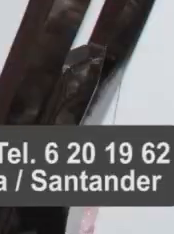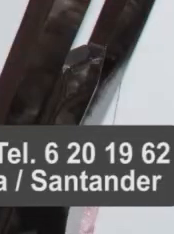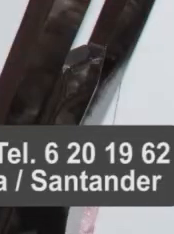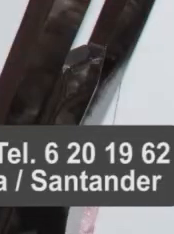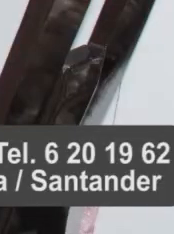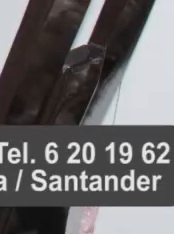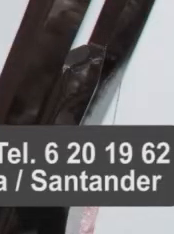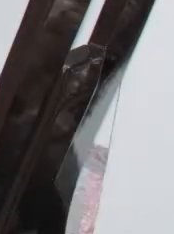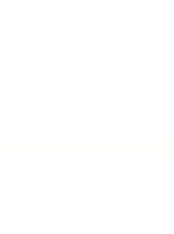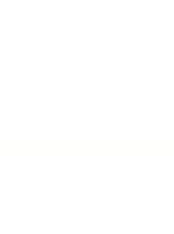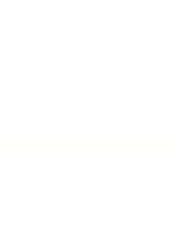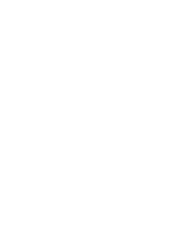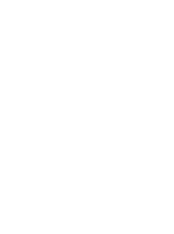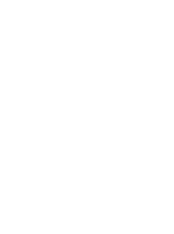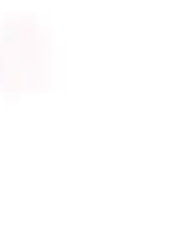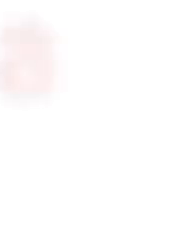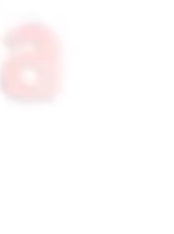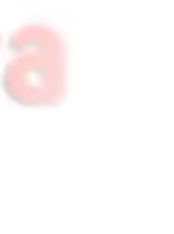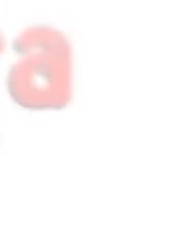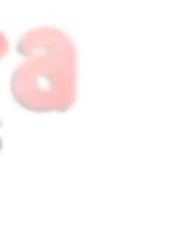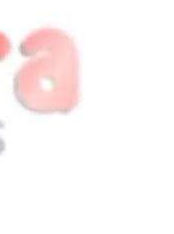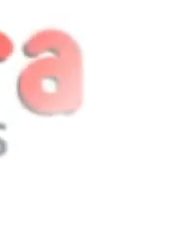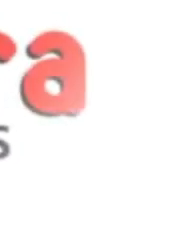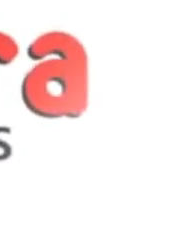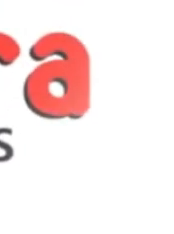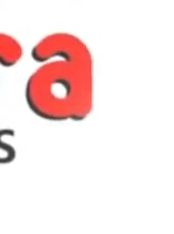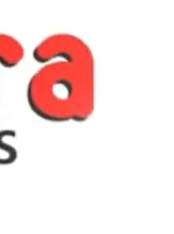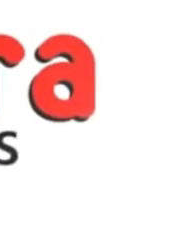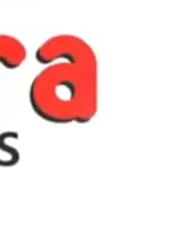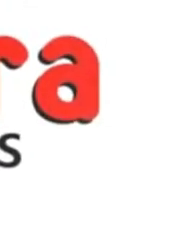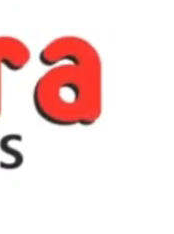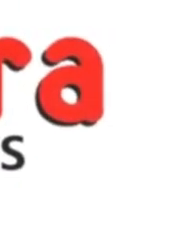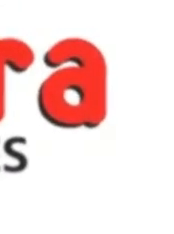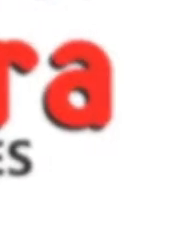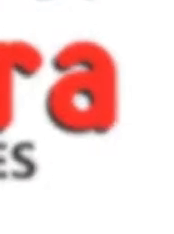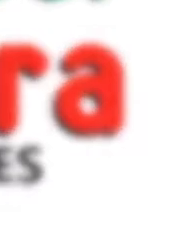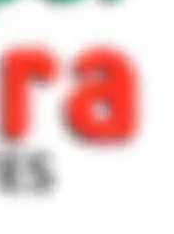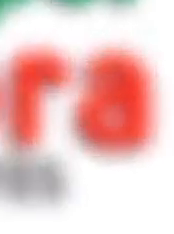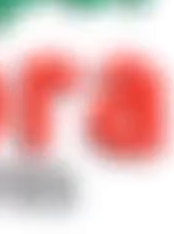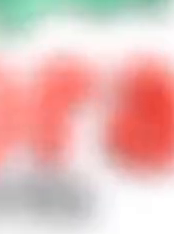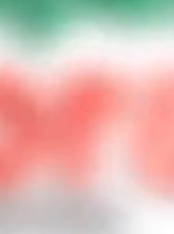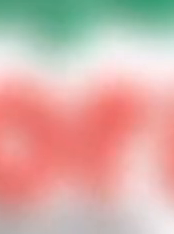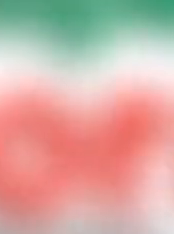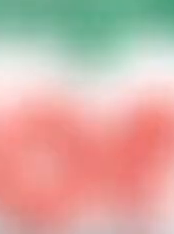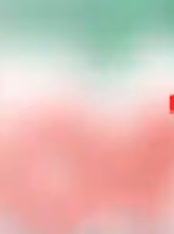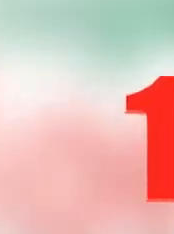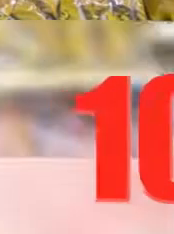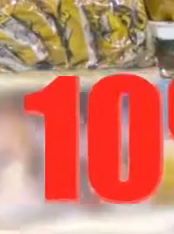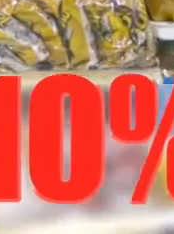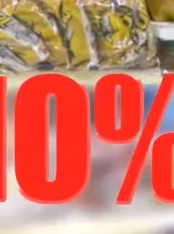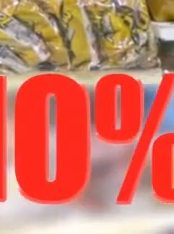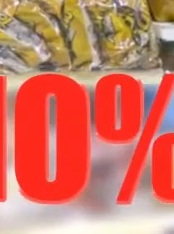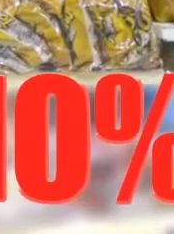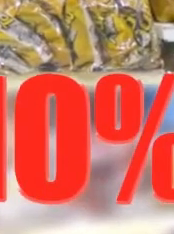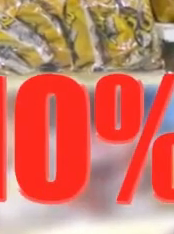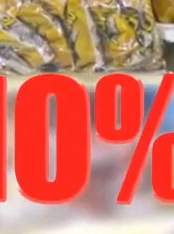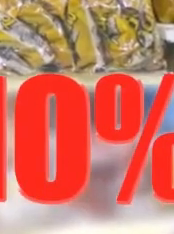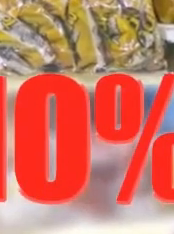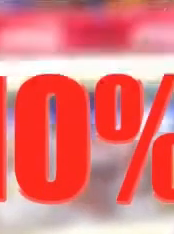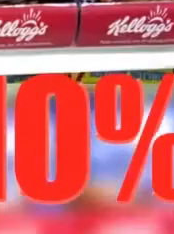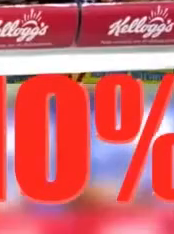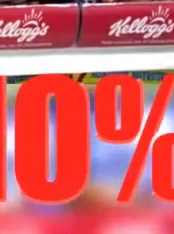620-1962, Barranca Bermeja. En Distribuidora La Paz, ahora te trae la semana del 10%. Super lunes de